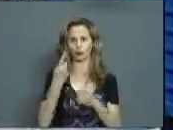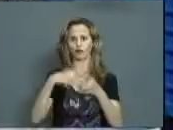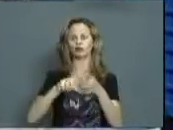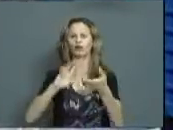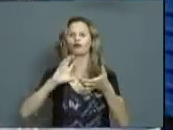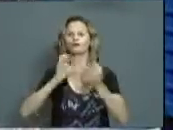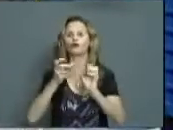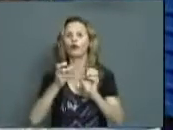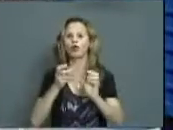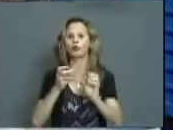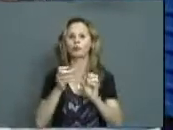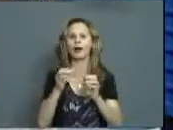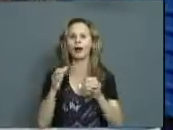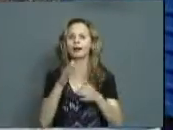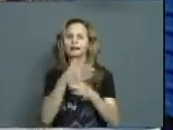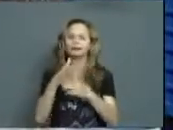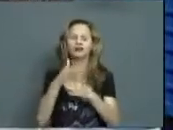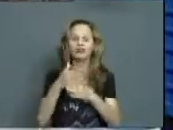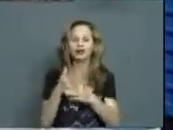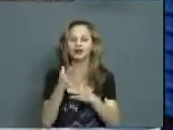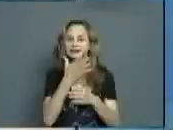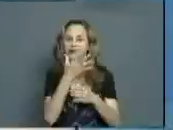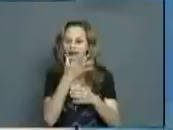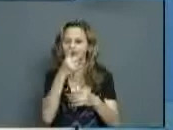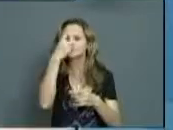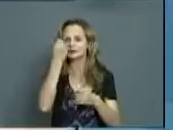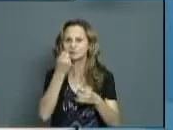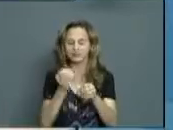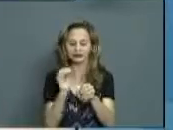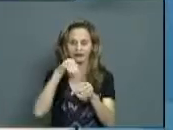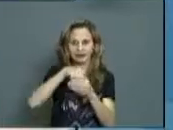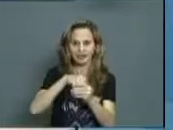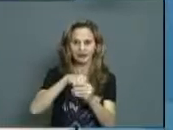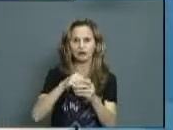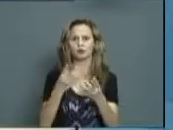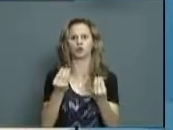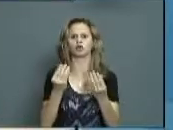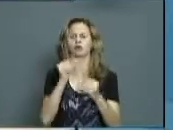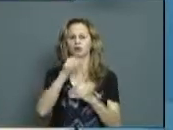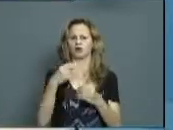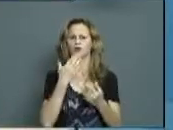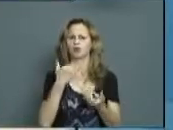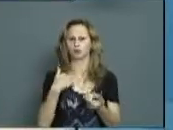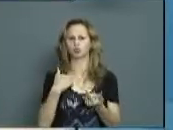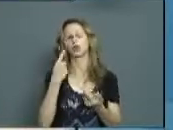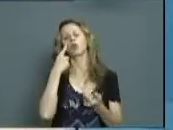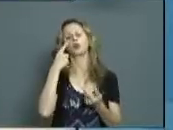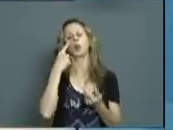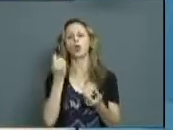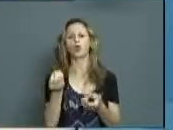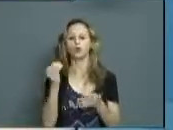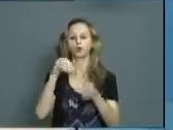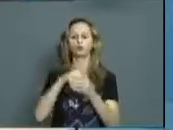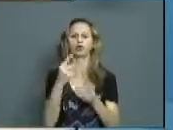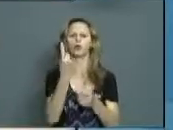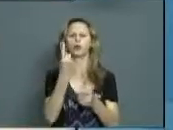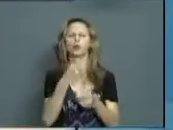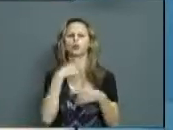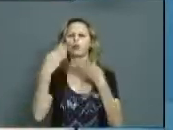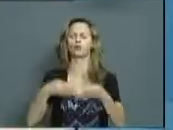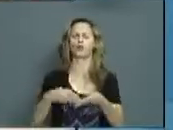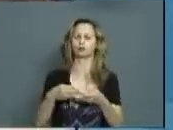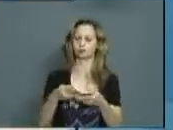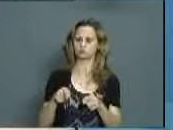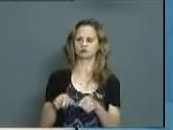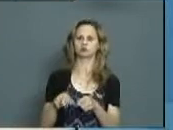el virus producto de la vacuna. Es imposible. Porque muchas personas, y vamos a ser sinceros, dicen, bueno, yo conozco personas que se pusieron una de las dosis y fallecieron.